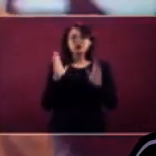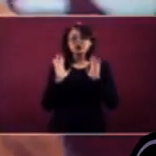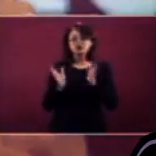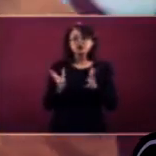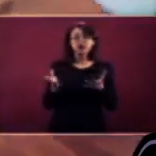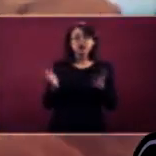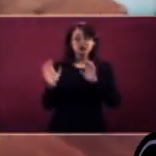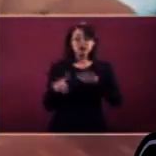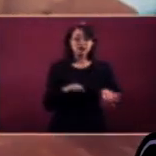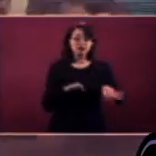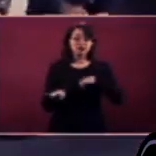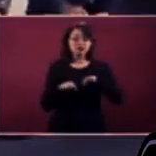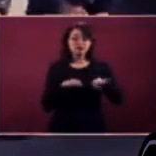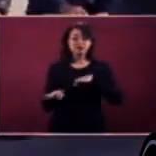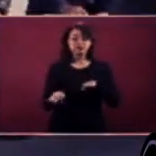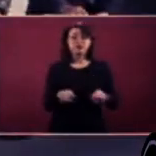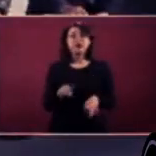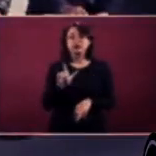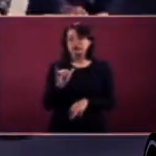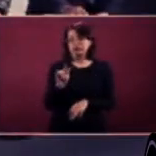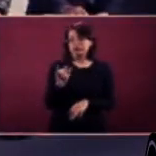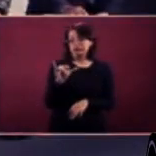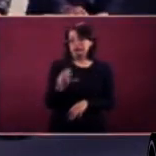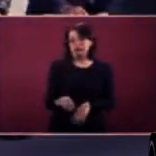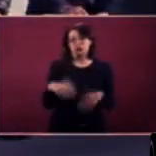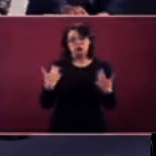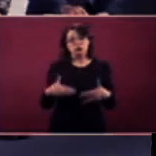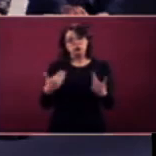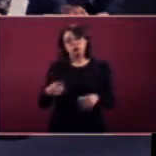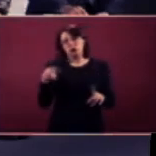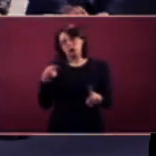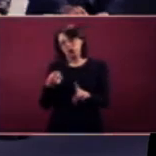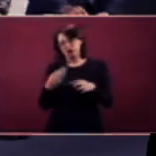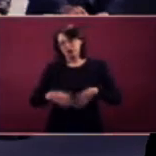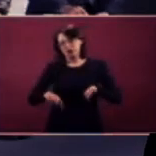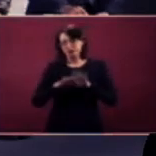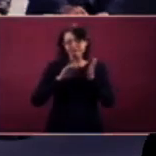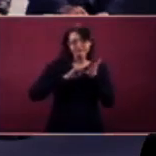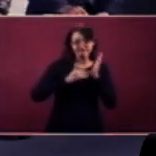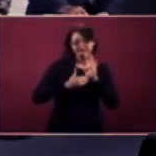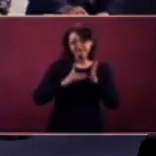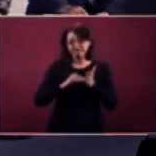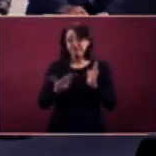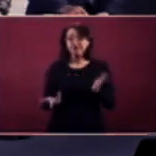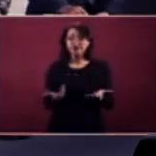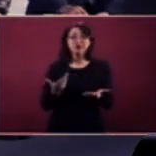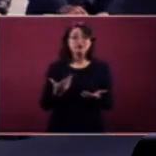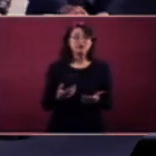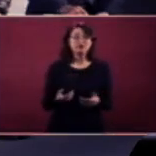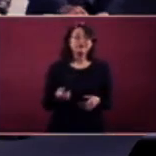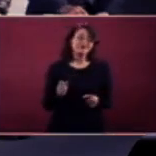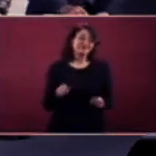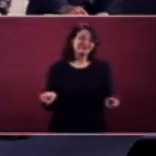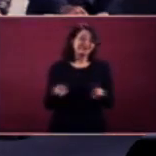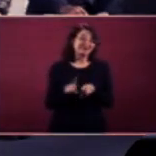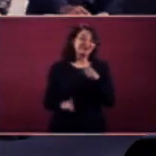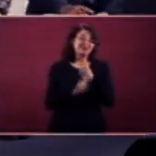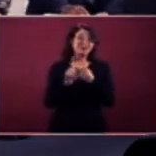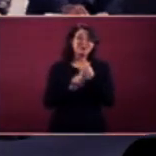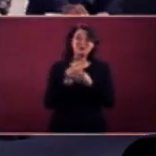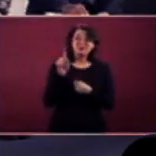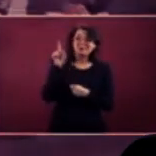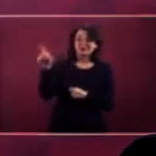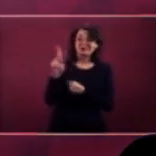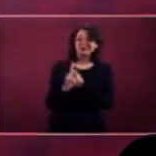con nosotros. Entonces, el tema del litio se va a volver algo estratégico. Buena parte de la situación de Bolivia, como ustedes saben, se debe a que es